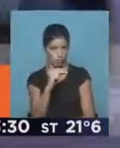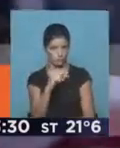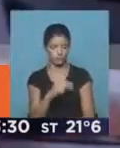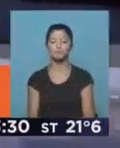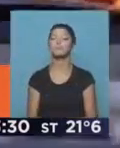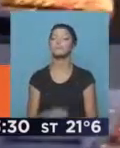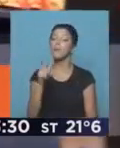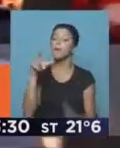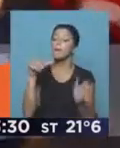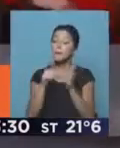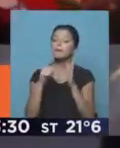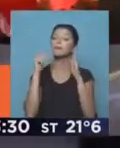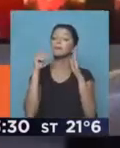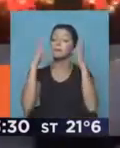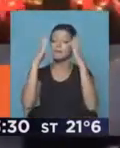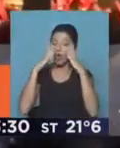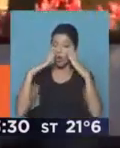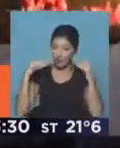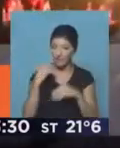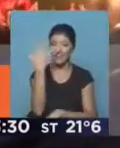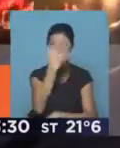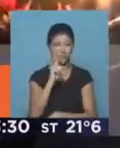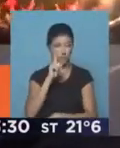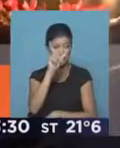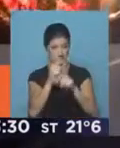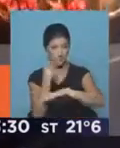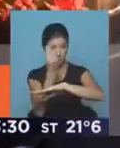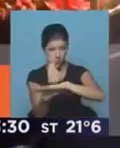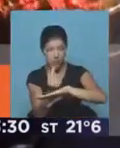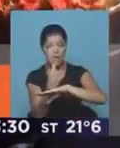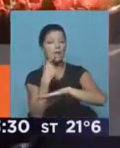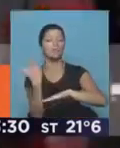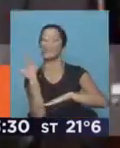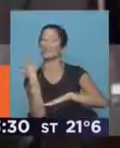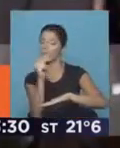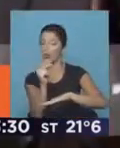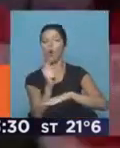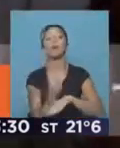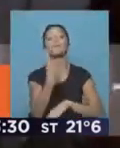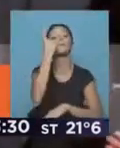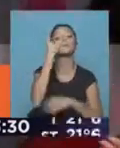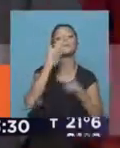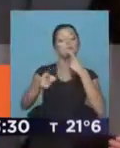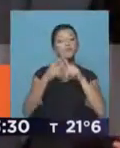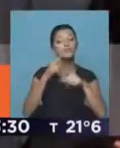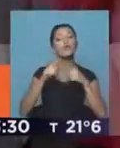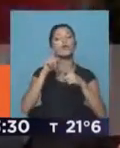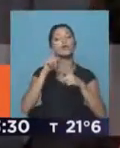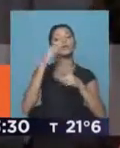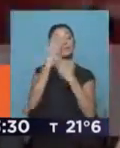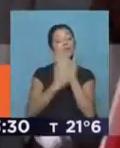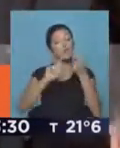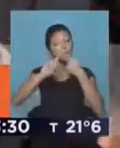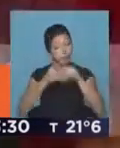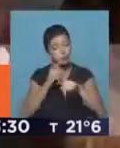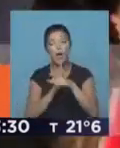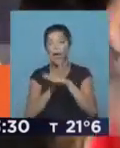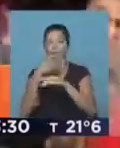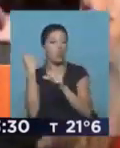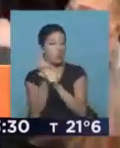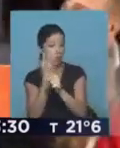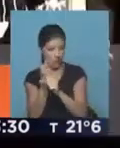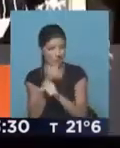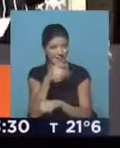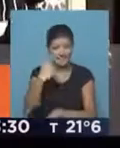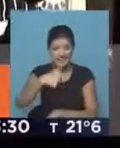Holanda, que acoge a 500.000 turcos, fue más allá, impidiendo la entrada del ministro de Relaciones Exteriores, Mevlüt Cavusoglu, quien iba